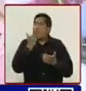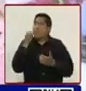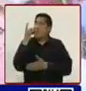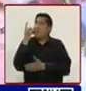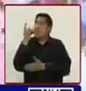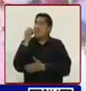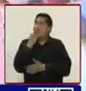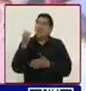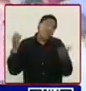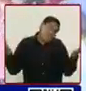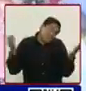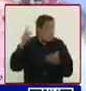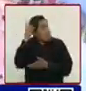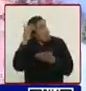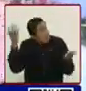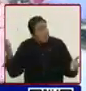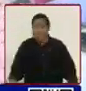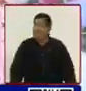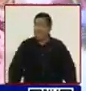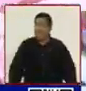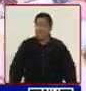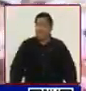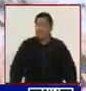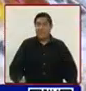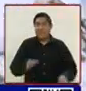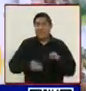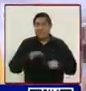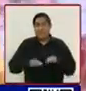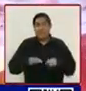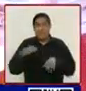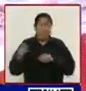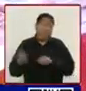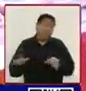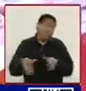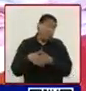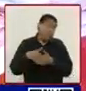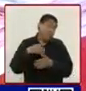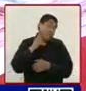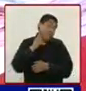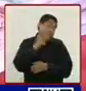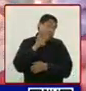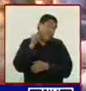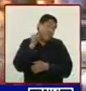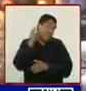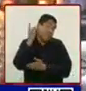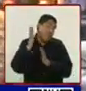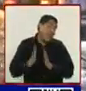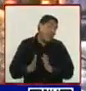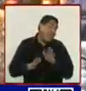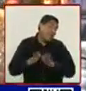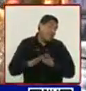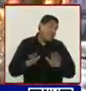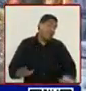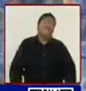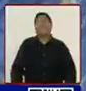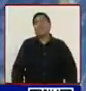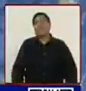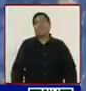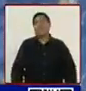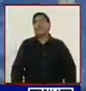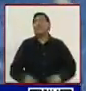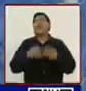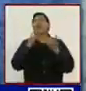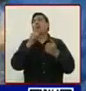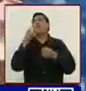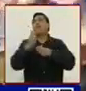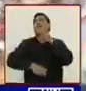Bolivia? Eso sí, de Bolivia. A lo mejor después tengo un hijo con una boliviana. A la cita, a la plena. Como